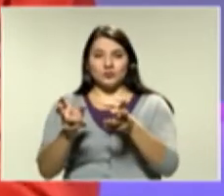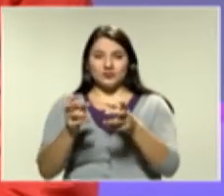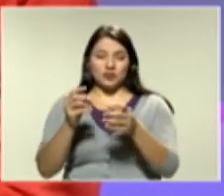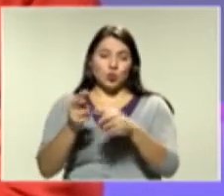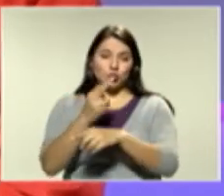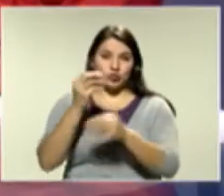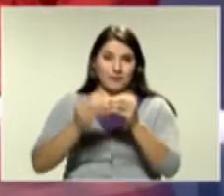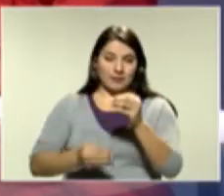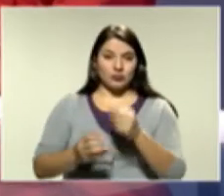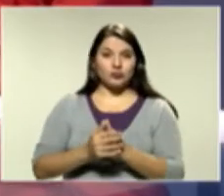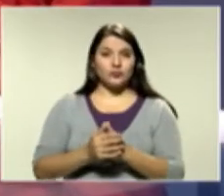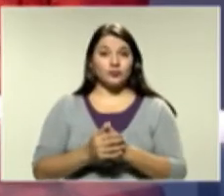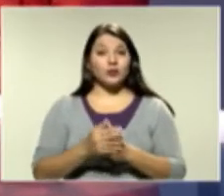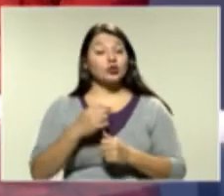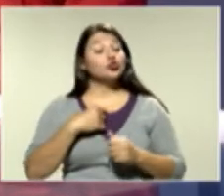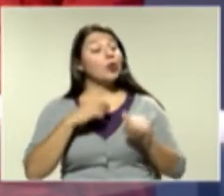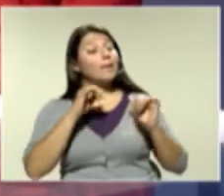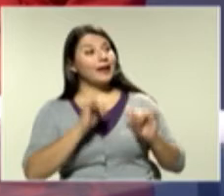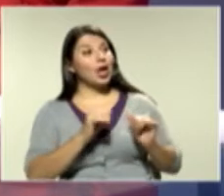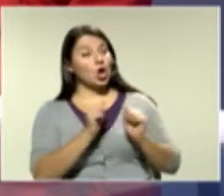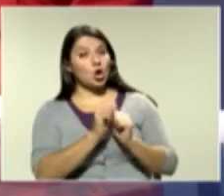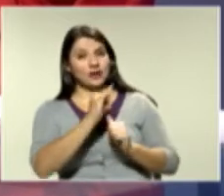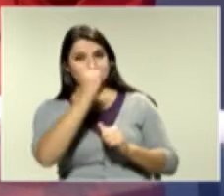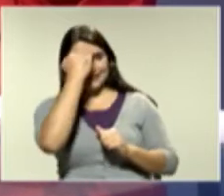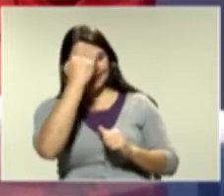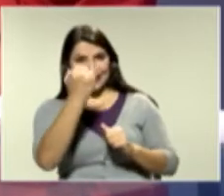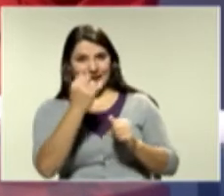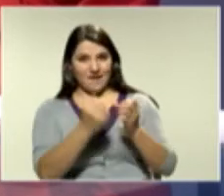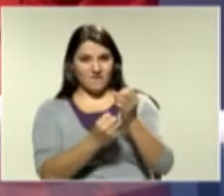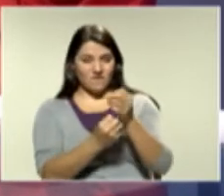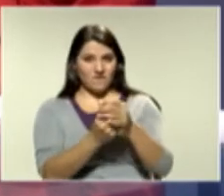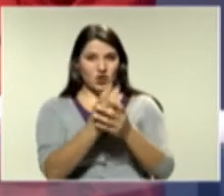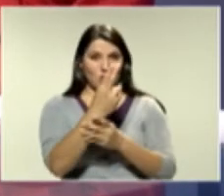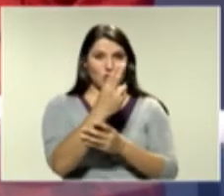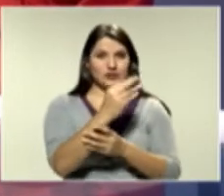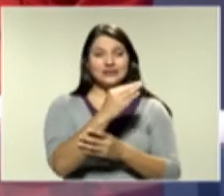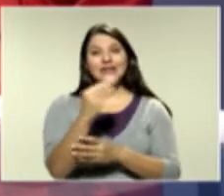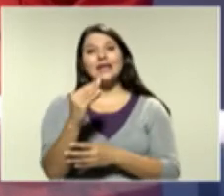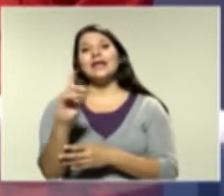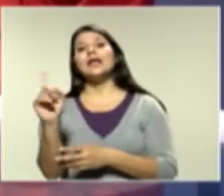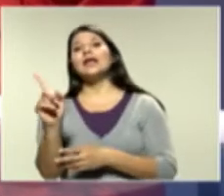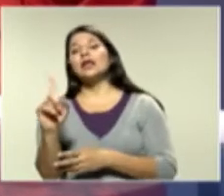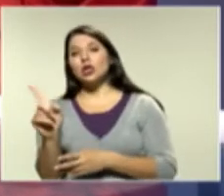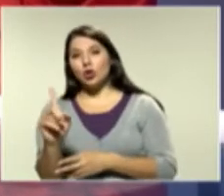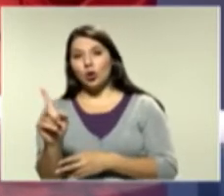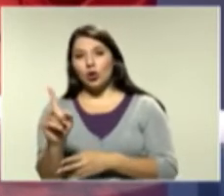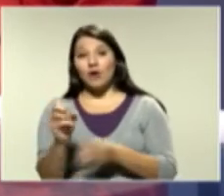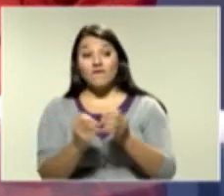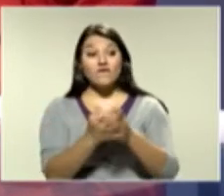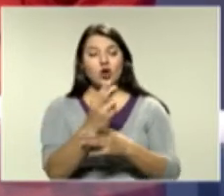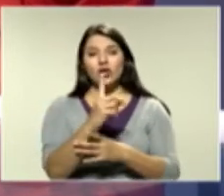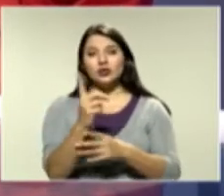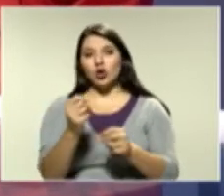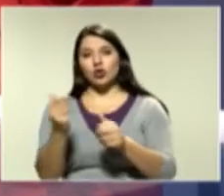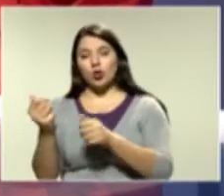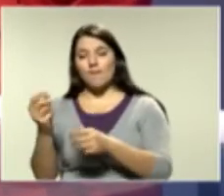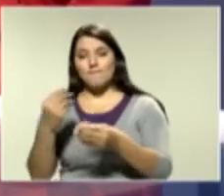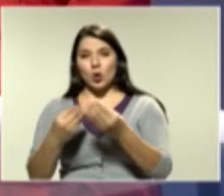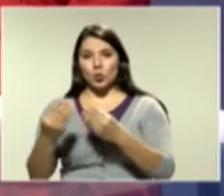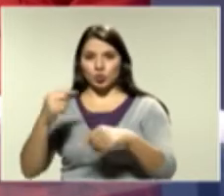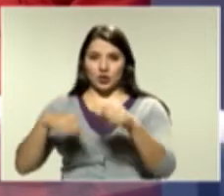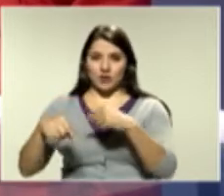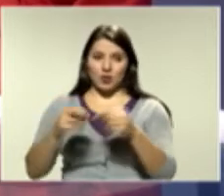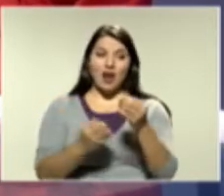plagas se disminuyan. Me quedo con esa imagen, flores en lugar de herbicidas. Me encantó la imagen. Muchísimas gracias al doctor